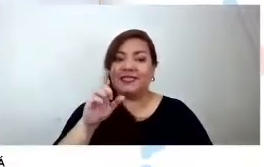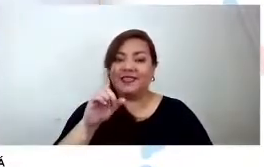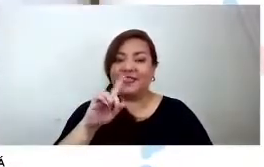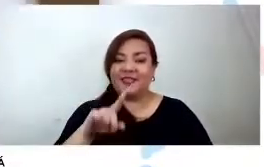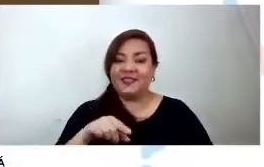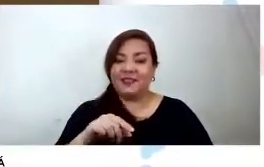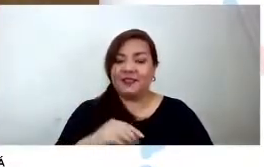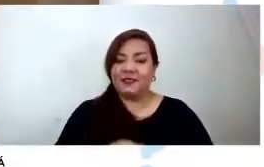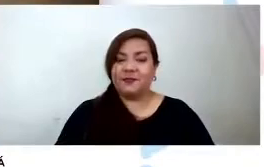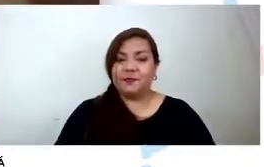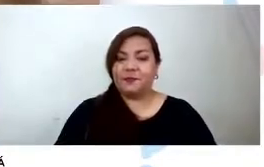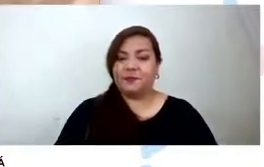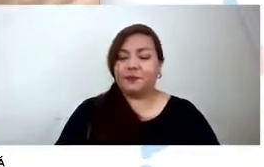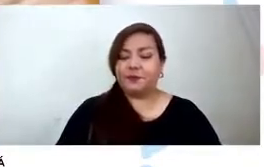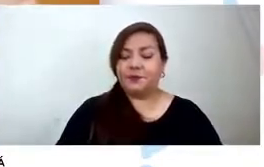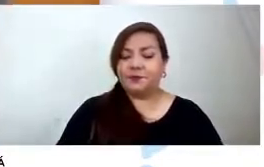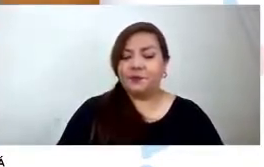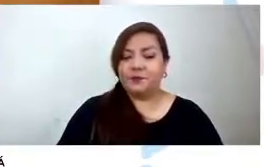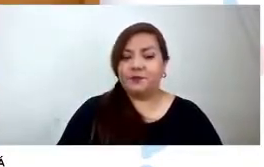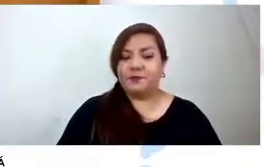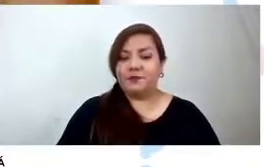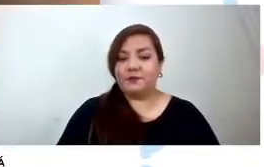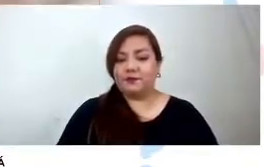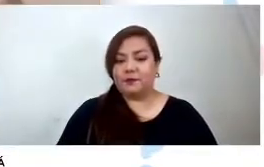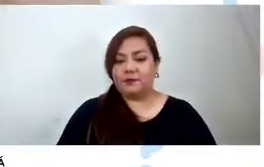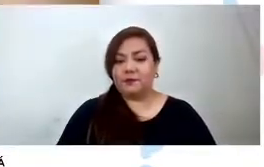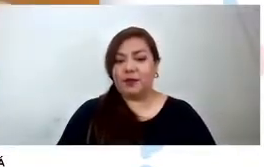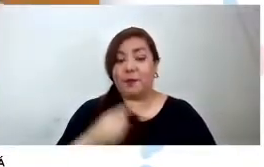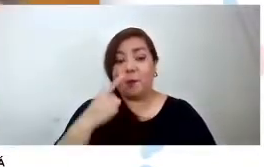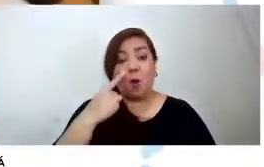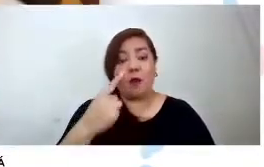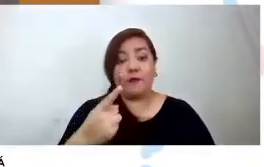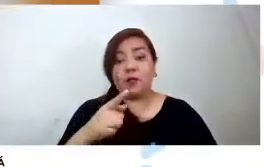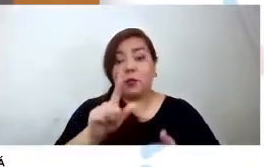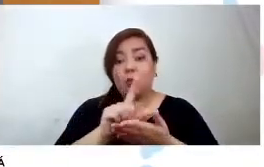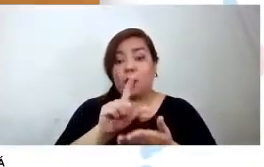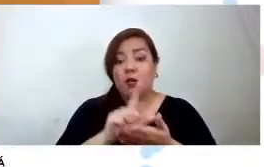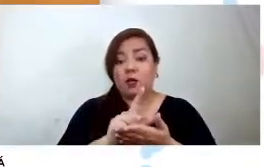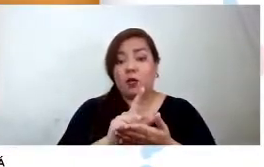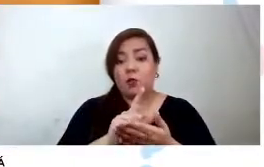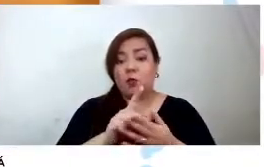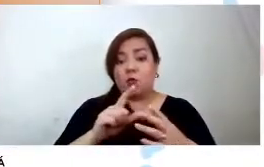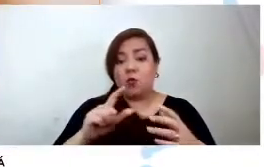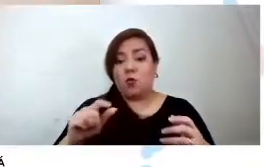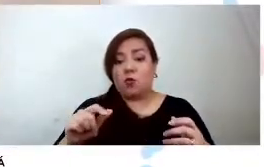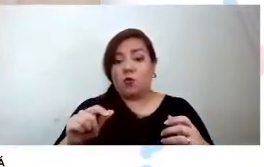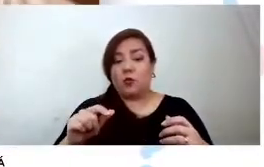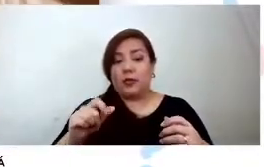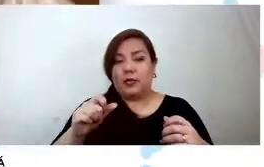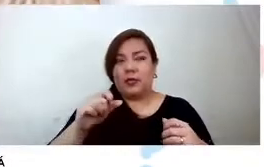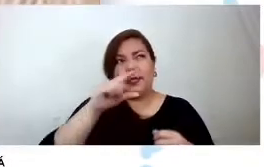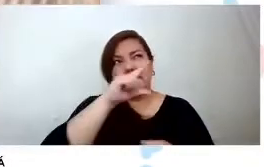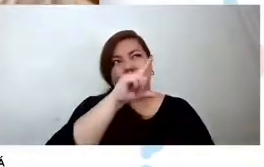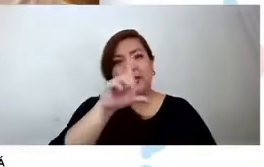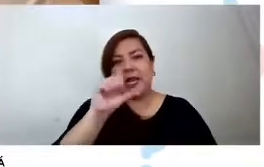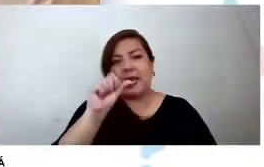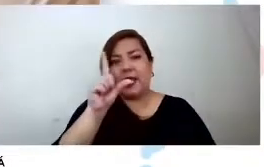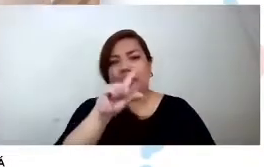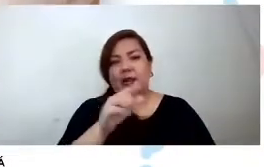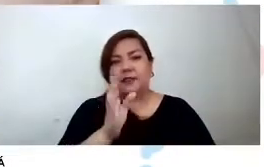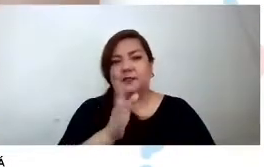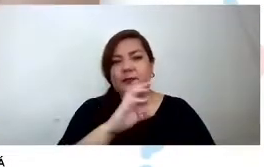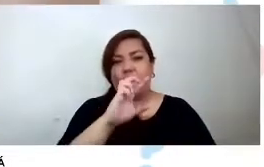que vamos a ver en localidades como Las Pizarras, al sur de Iquique. Este es un ejemplar muy